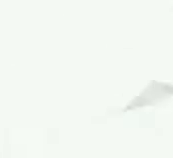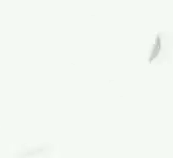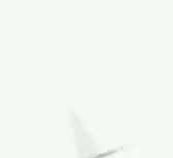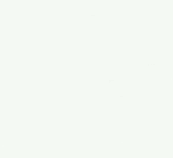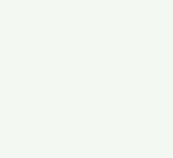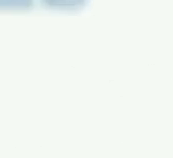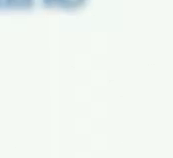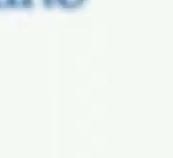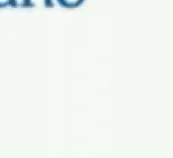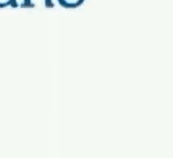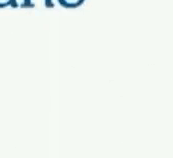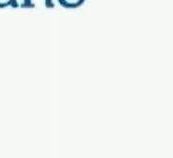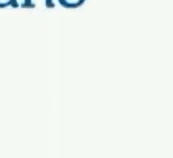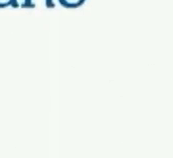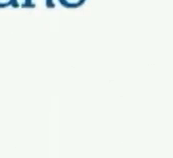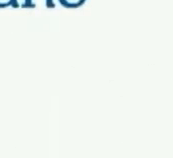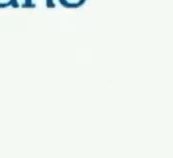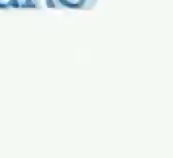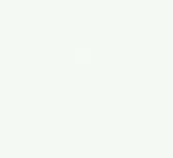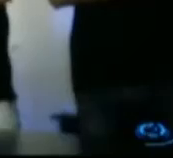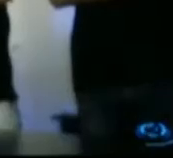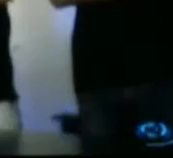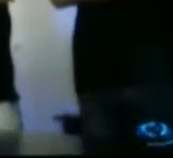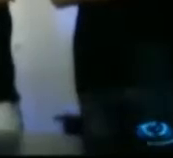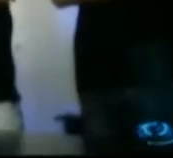Noticiero Ciudadano.